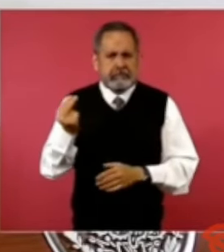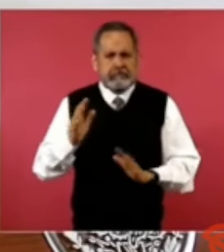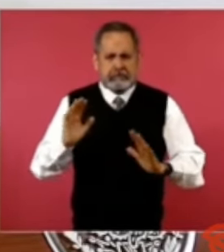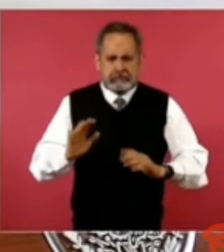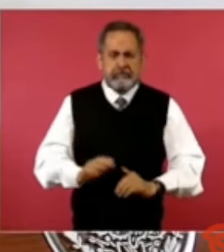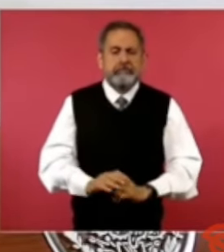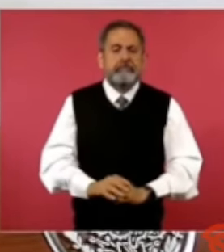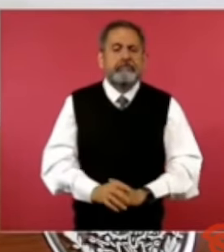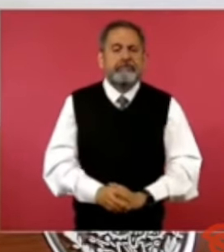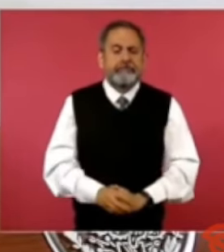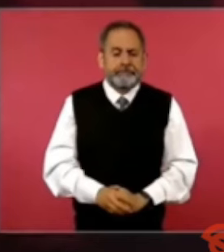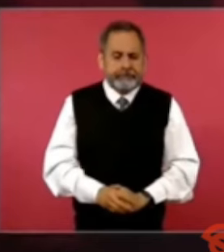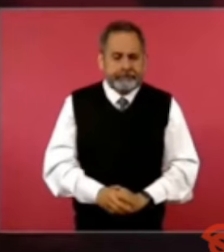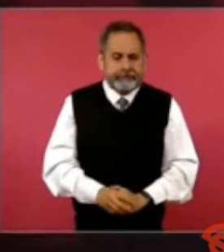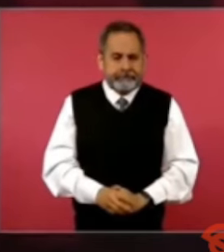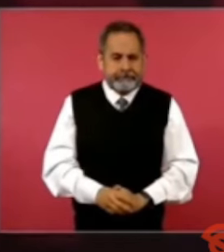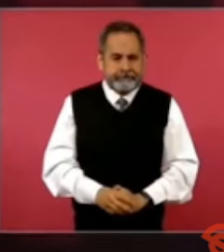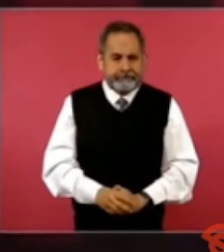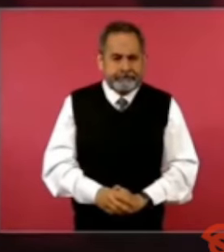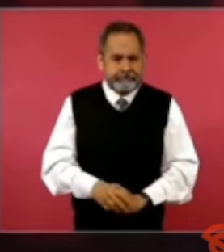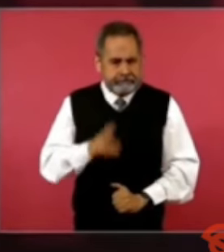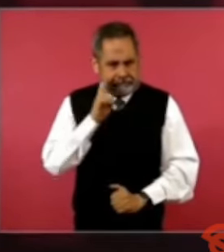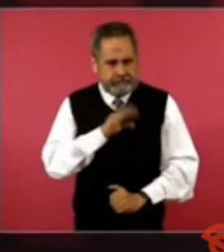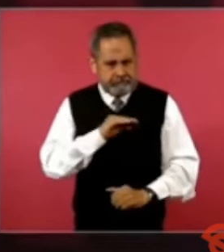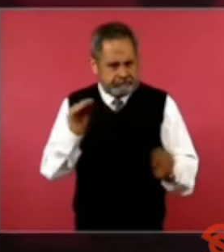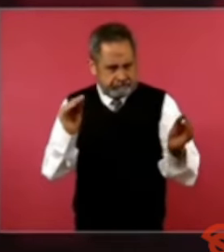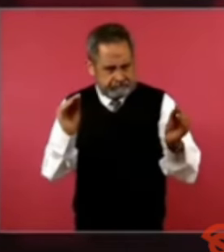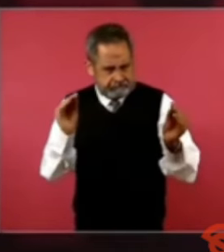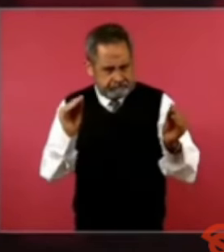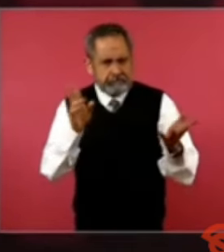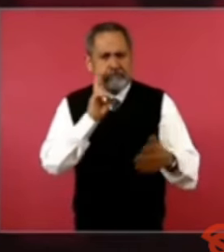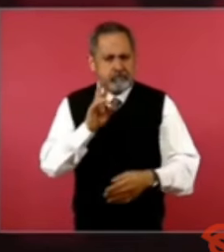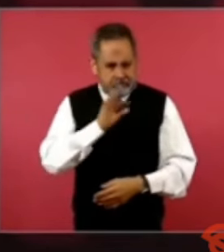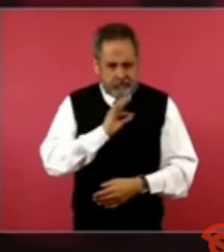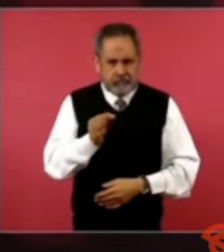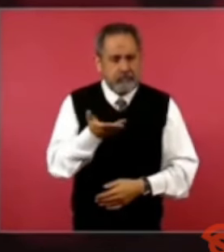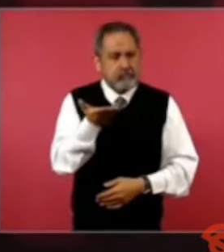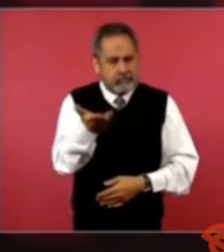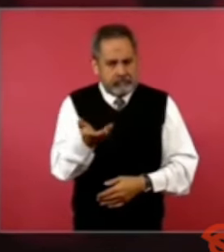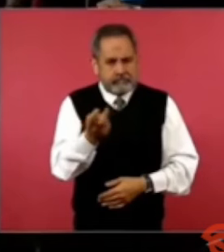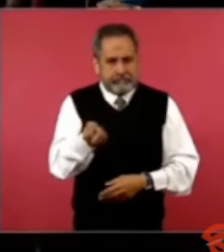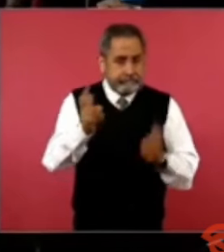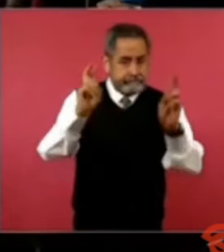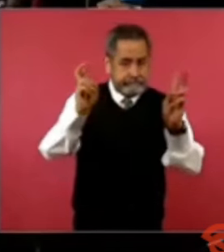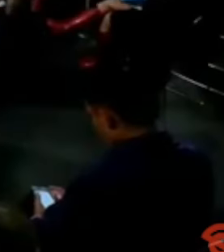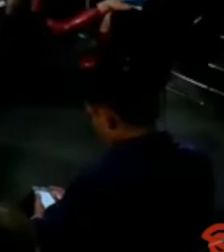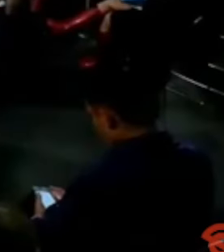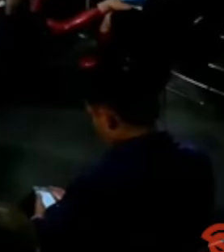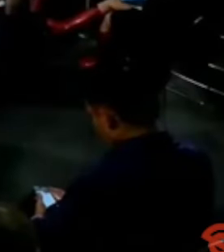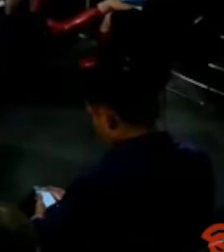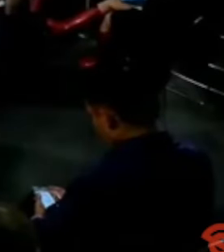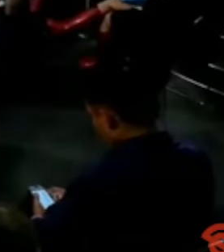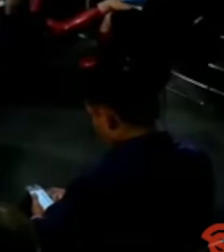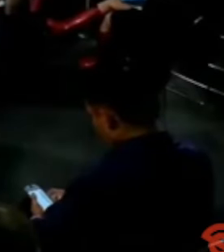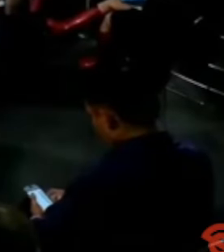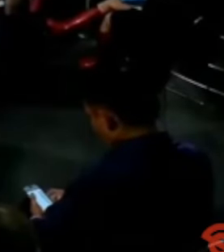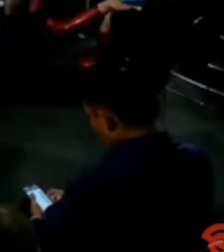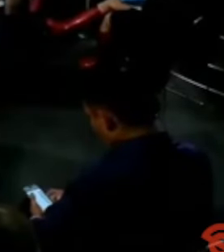nadie pero que sí podamos debatir Porque estos temas no se